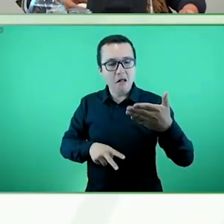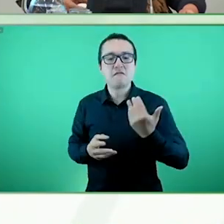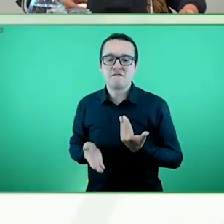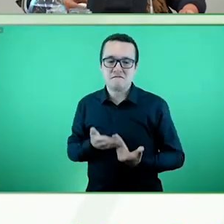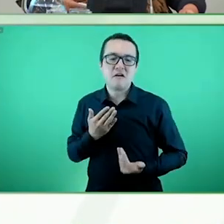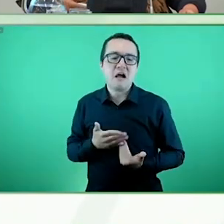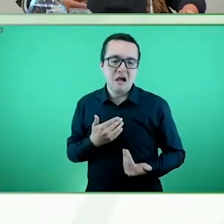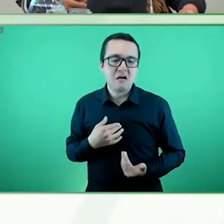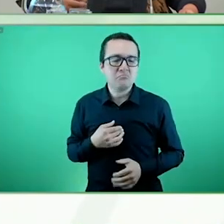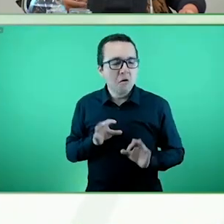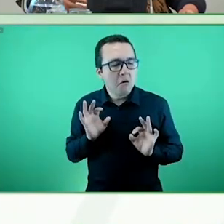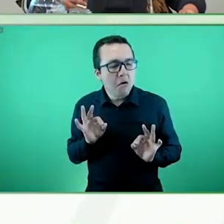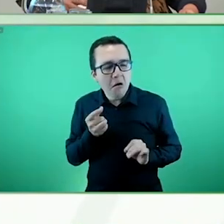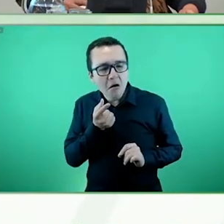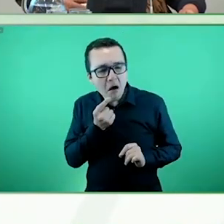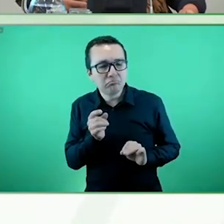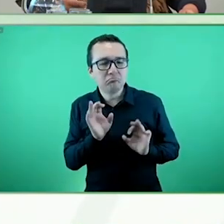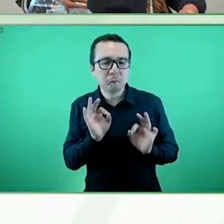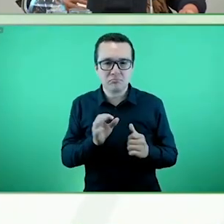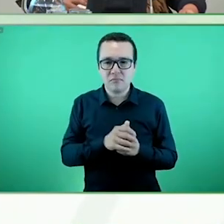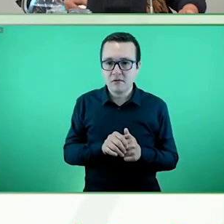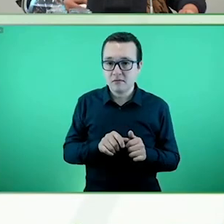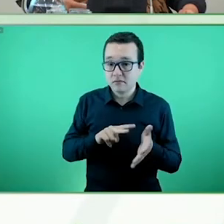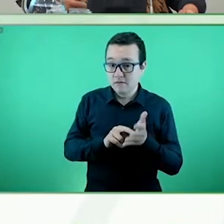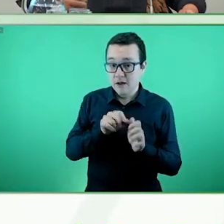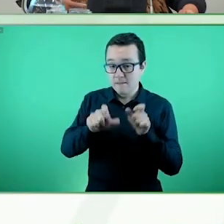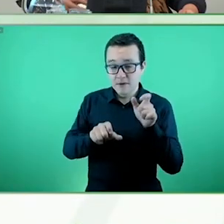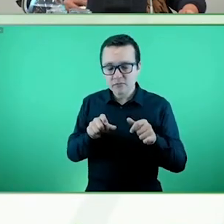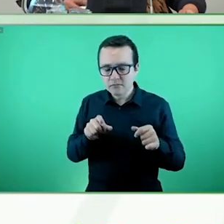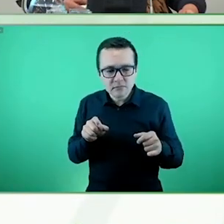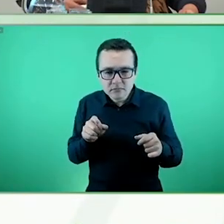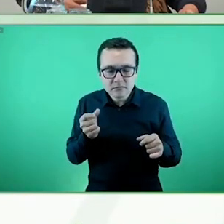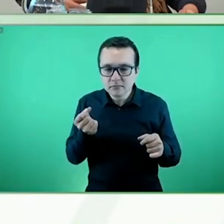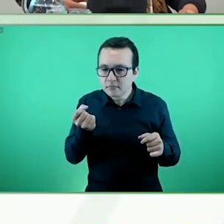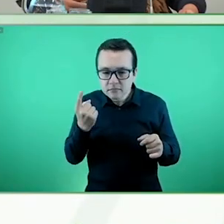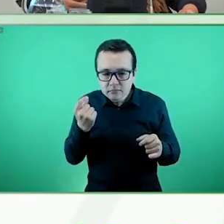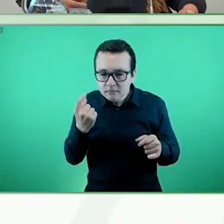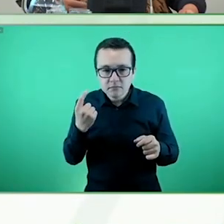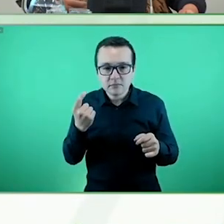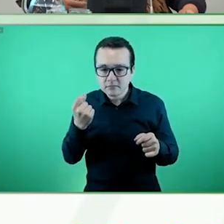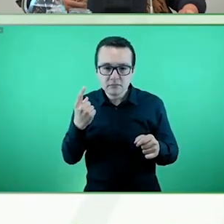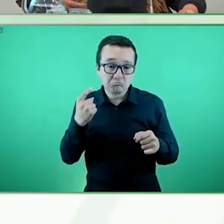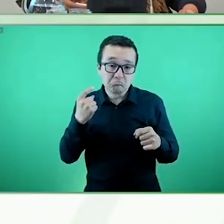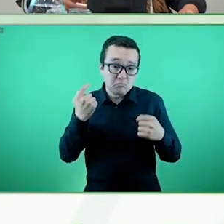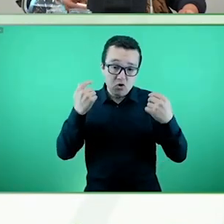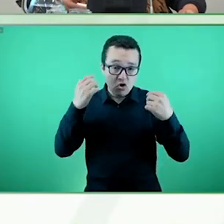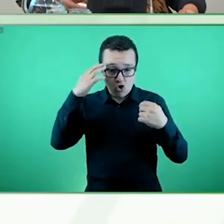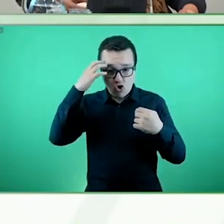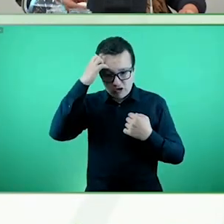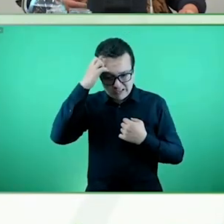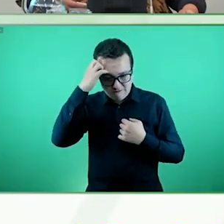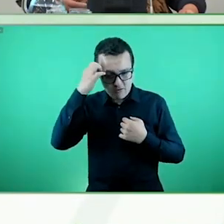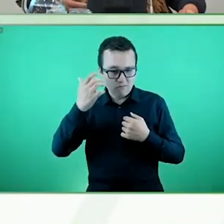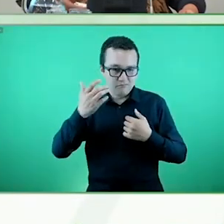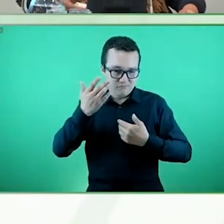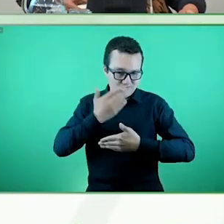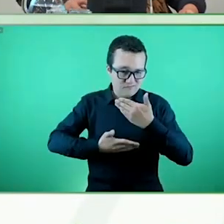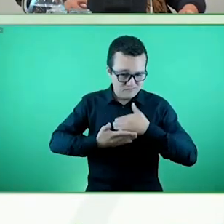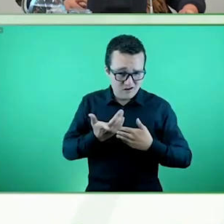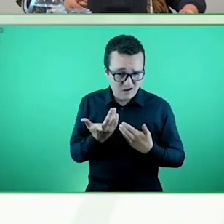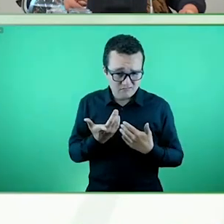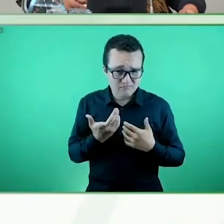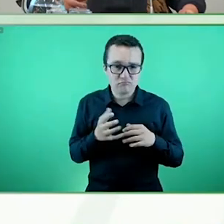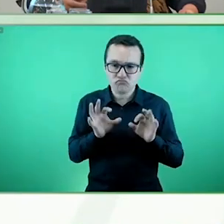comprender para personas que tienen dificultades de la comprensión, dificultades cognitivas, personas incluso para